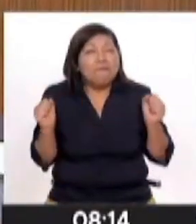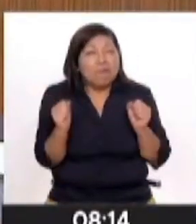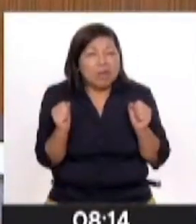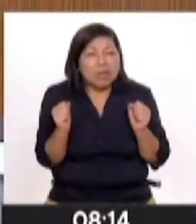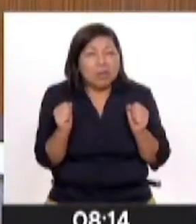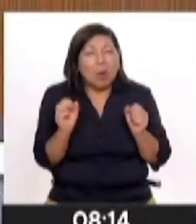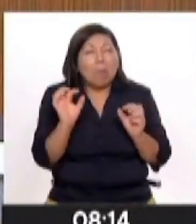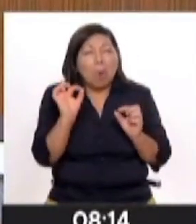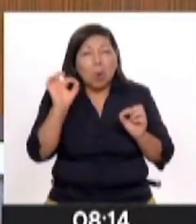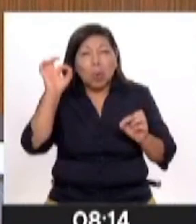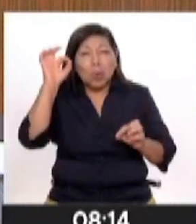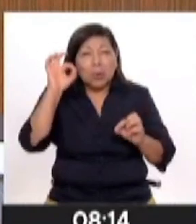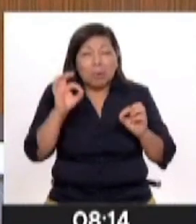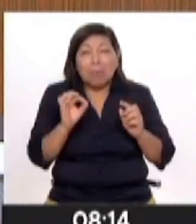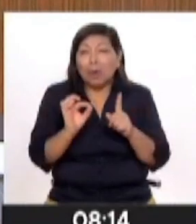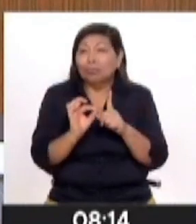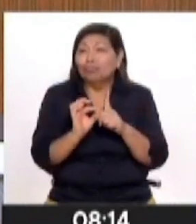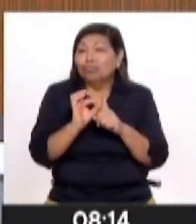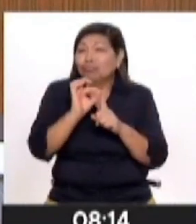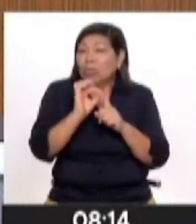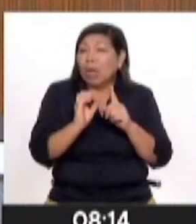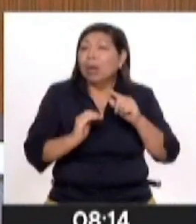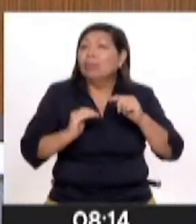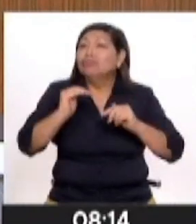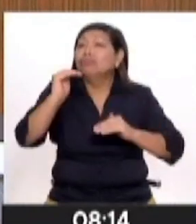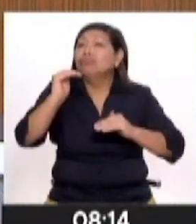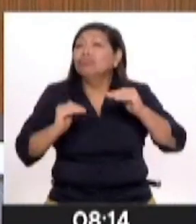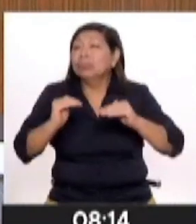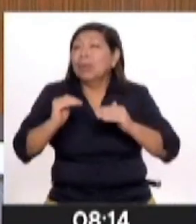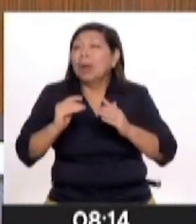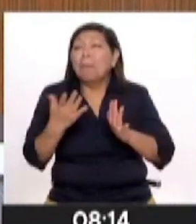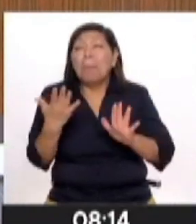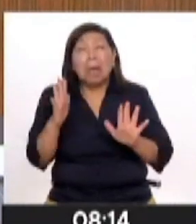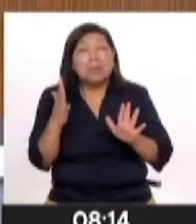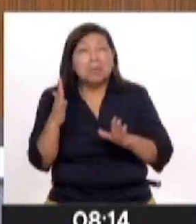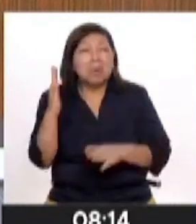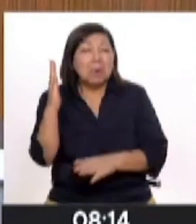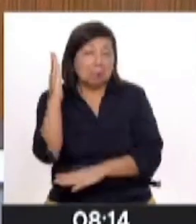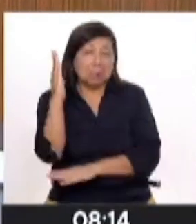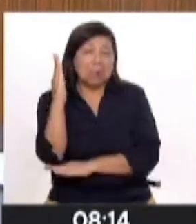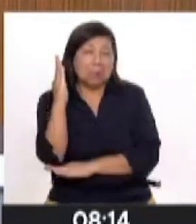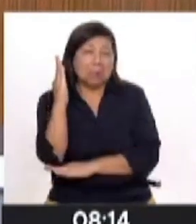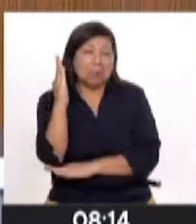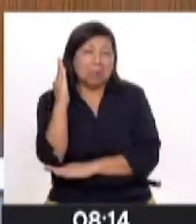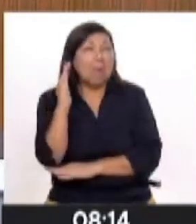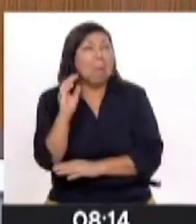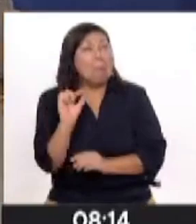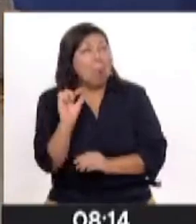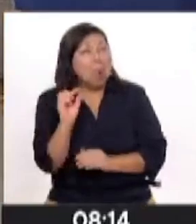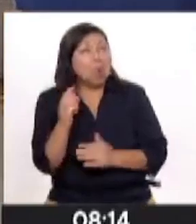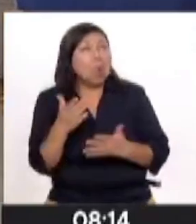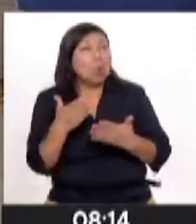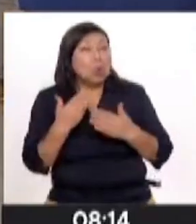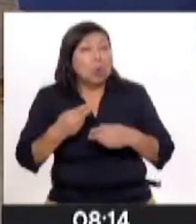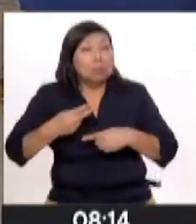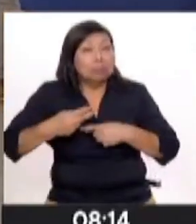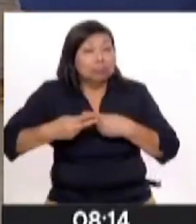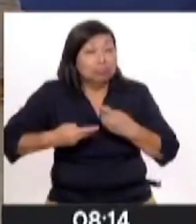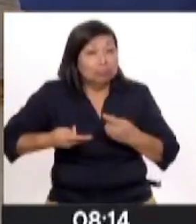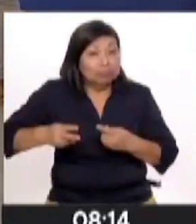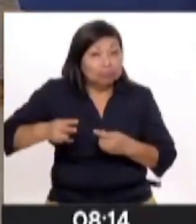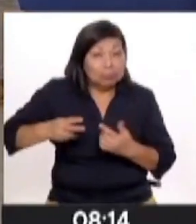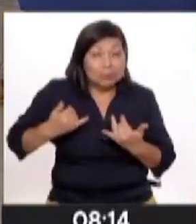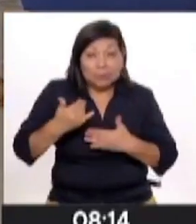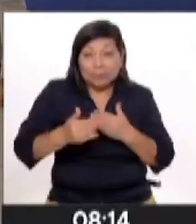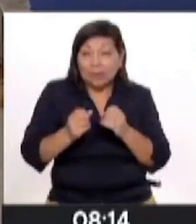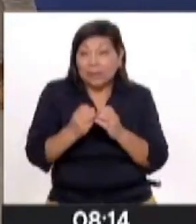de llovizna, sin embargo, la temperatura iba a variar a partir del mediodía, temperaturas más cálidas. ¿Se va a replicar entonces